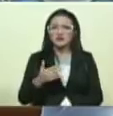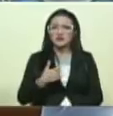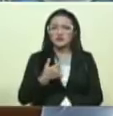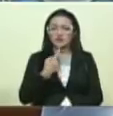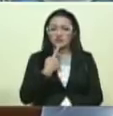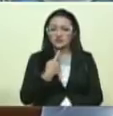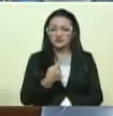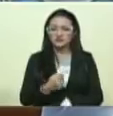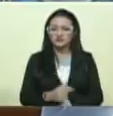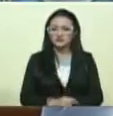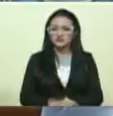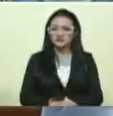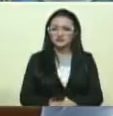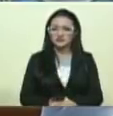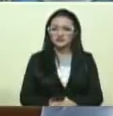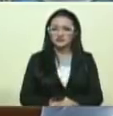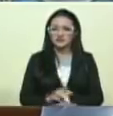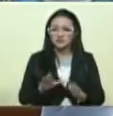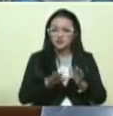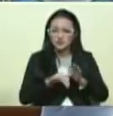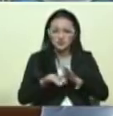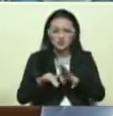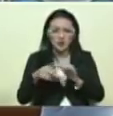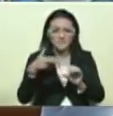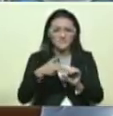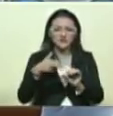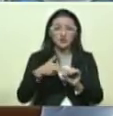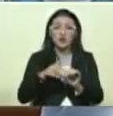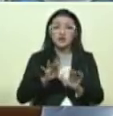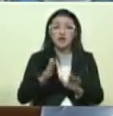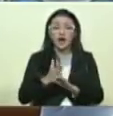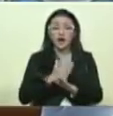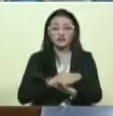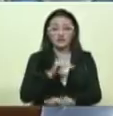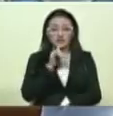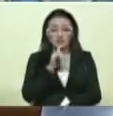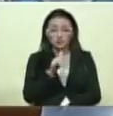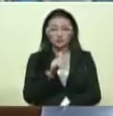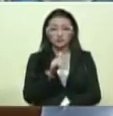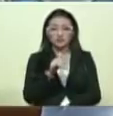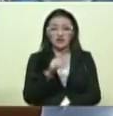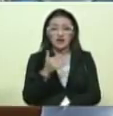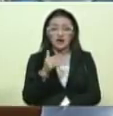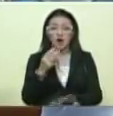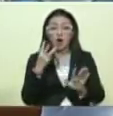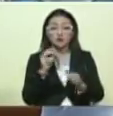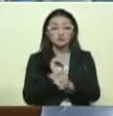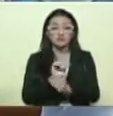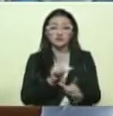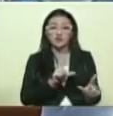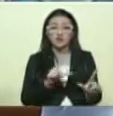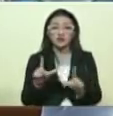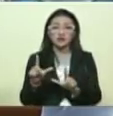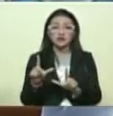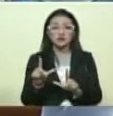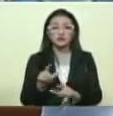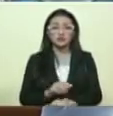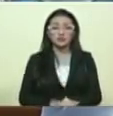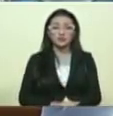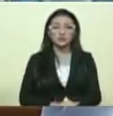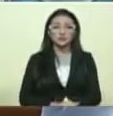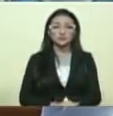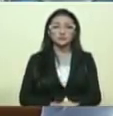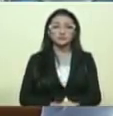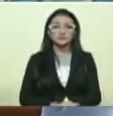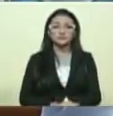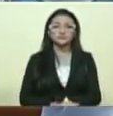con la corrupción petrolera ya denunciada previamente, que tiene 8 detenidos en Petro Zamora.